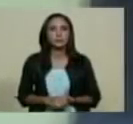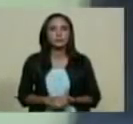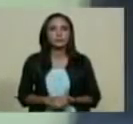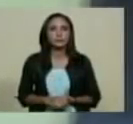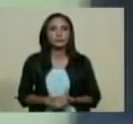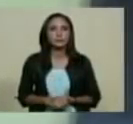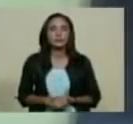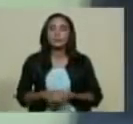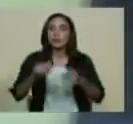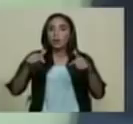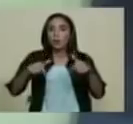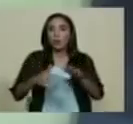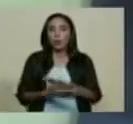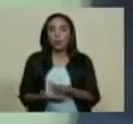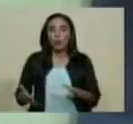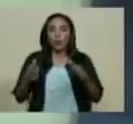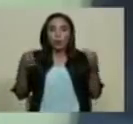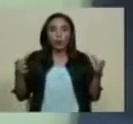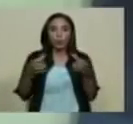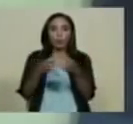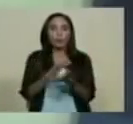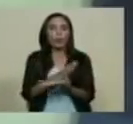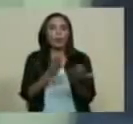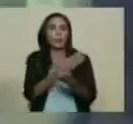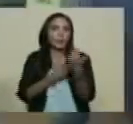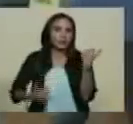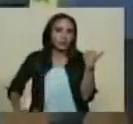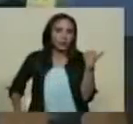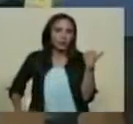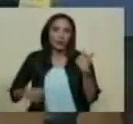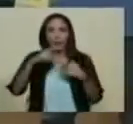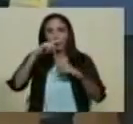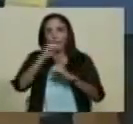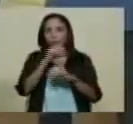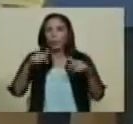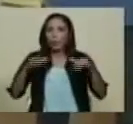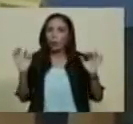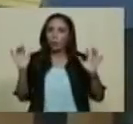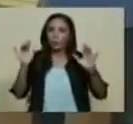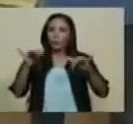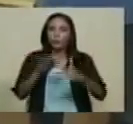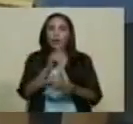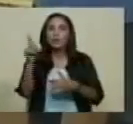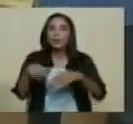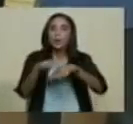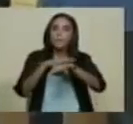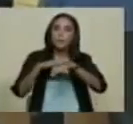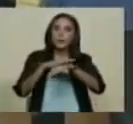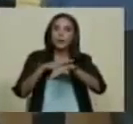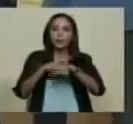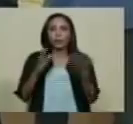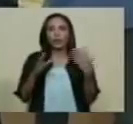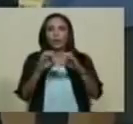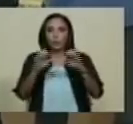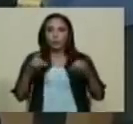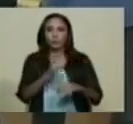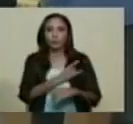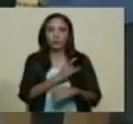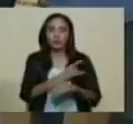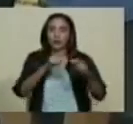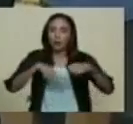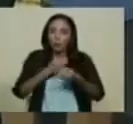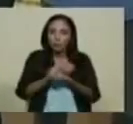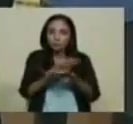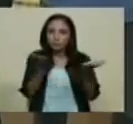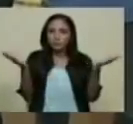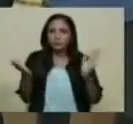nos encontramos en nombre de nuestro presidente Nicolás Maduro, de nuestro ministro Hugo Roa, en la entrega a